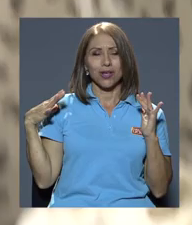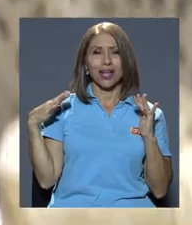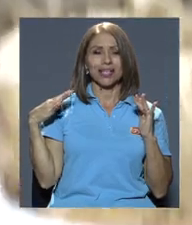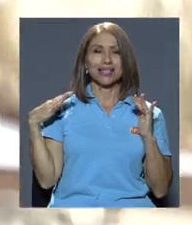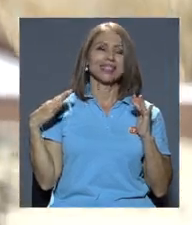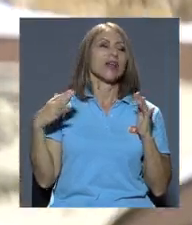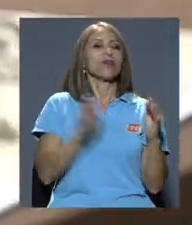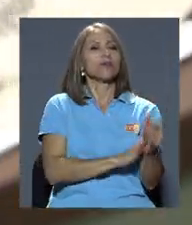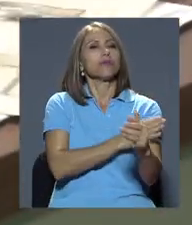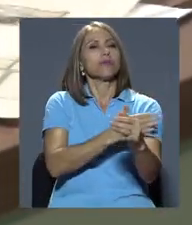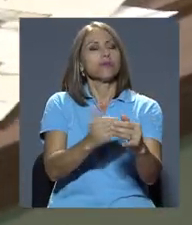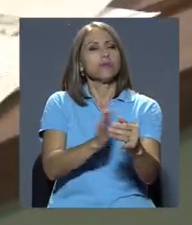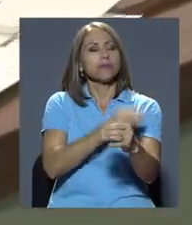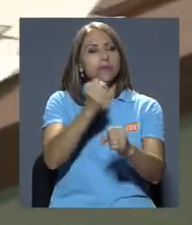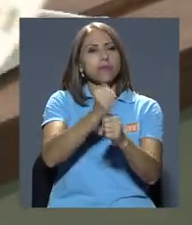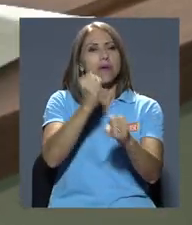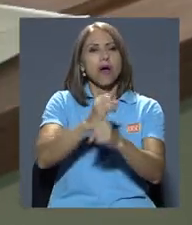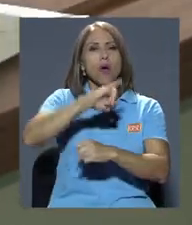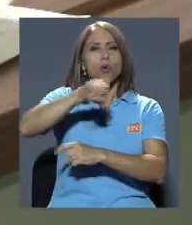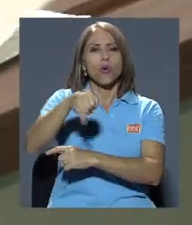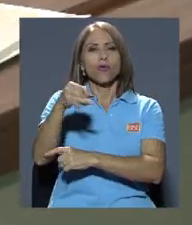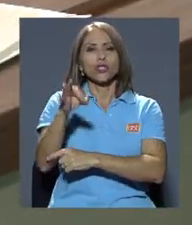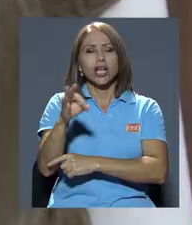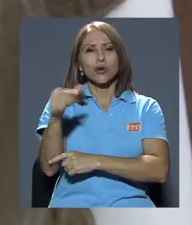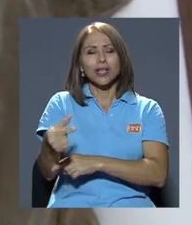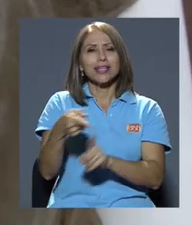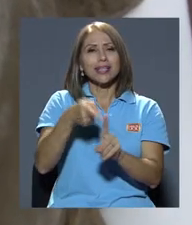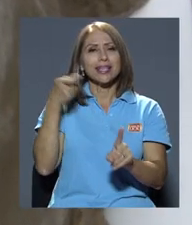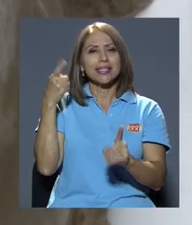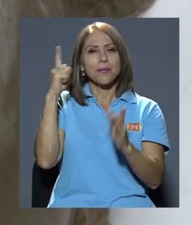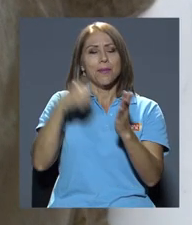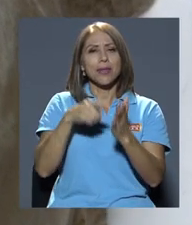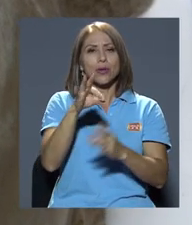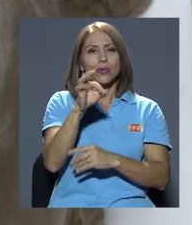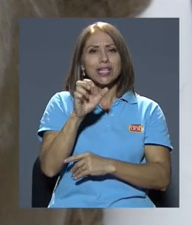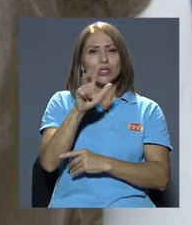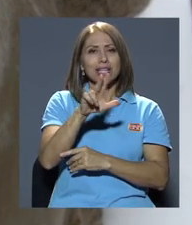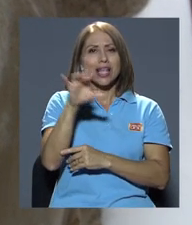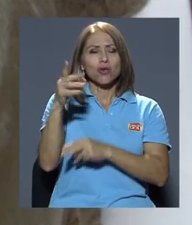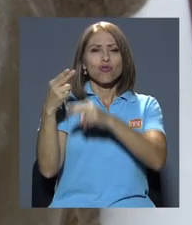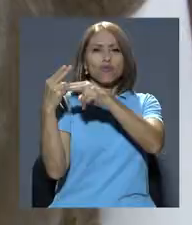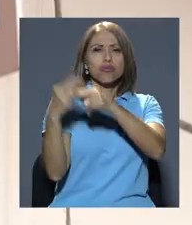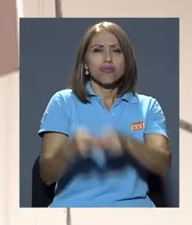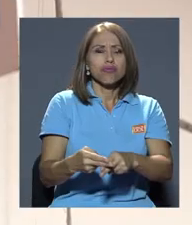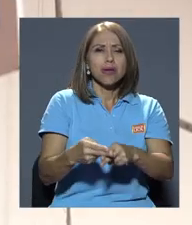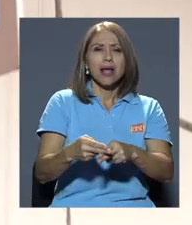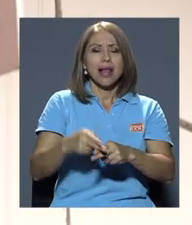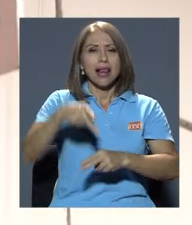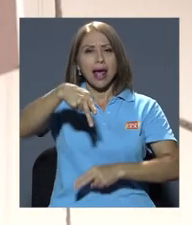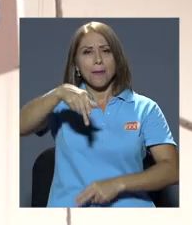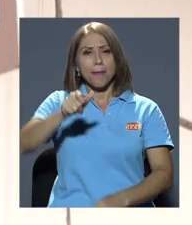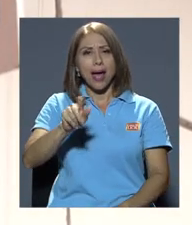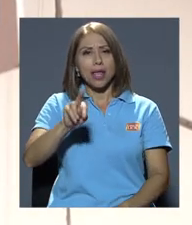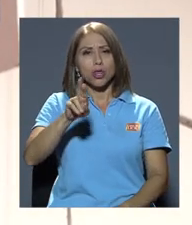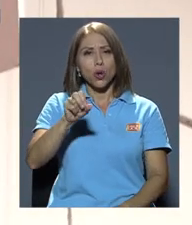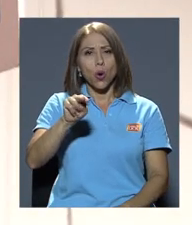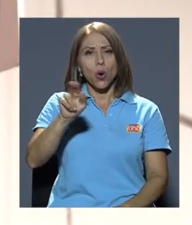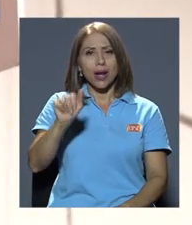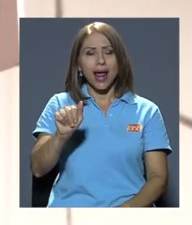de Julio Fonseca Gutiérrez, que data desde 1938 y lleva el nombre de la patrona de Costa Rica.